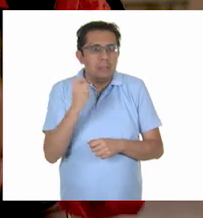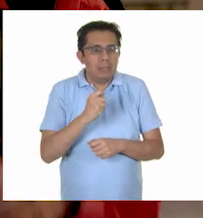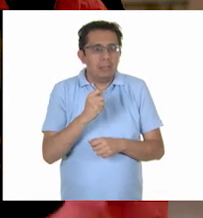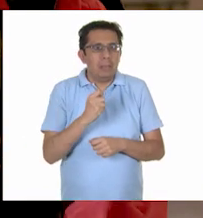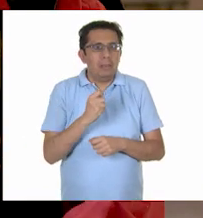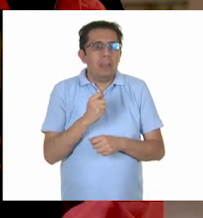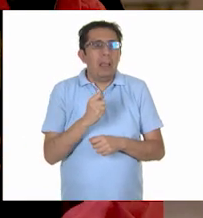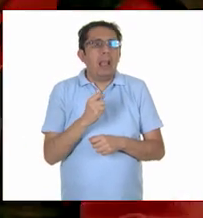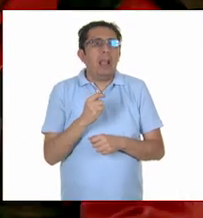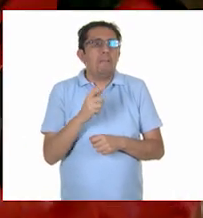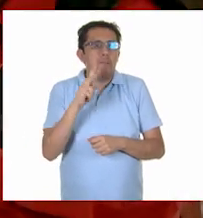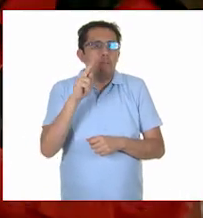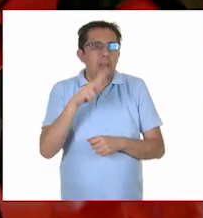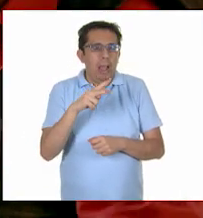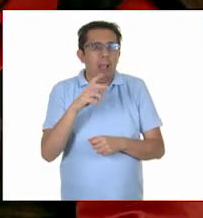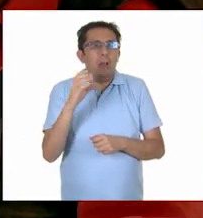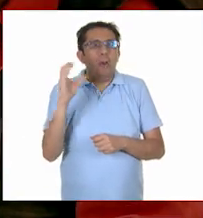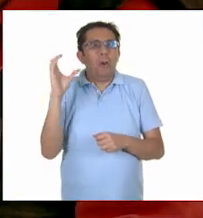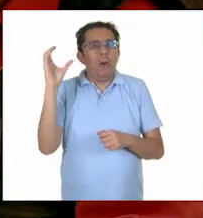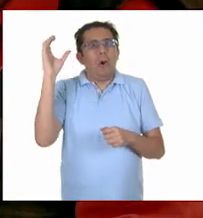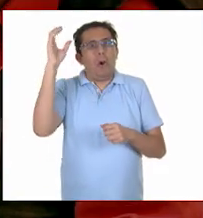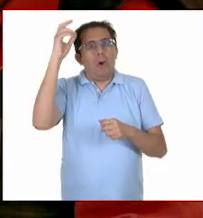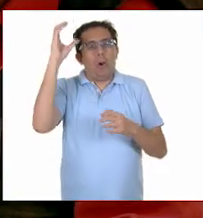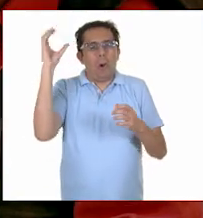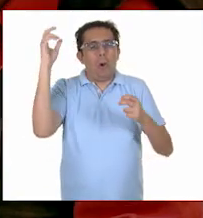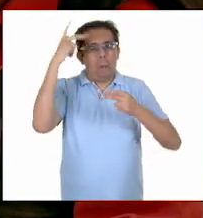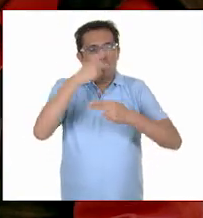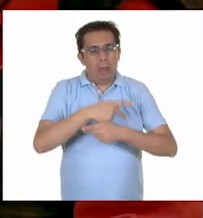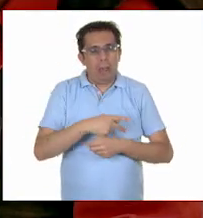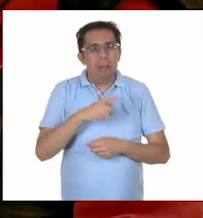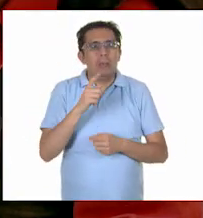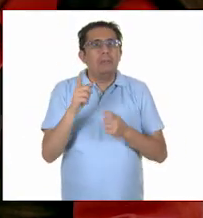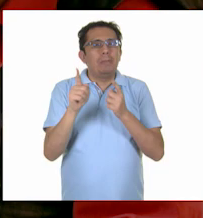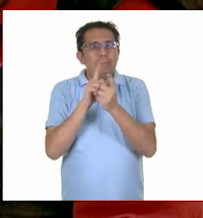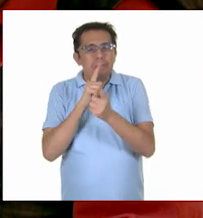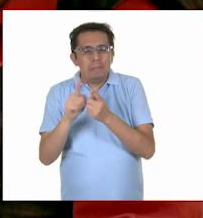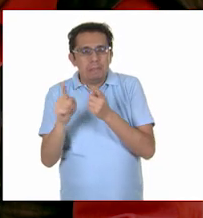el compadrazgo, las relaciones personales.